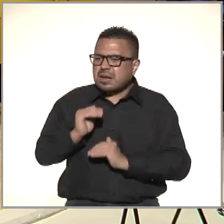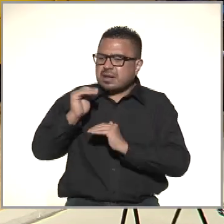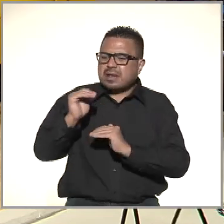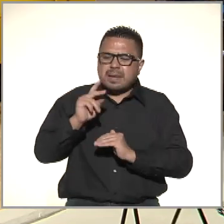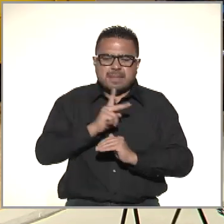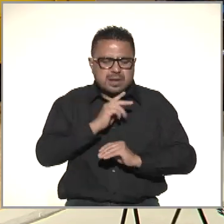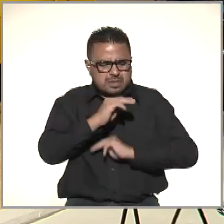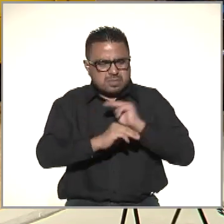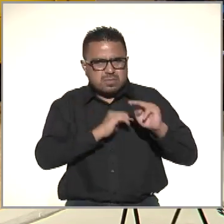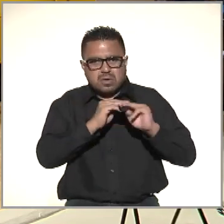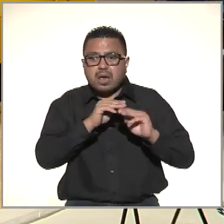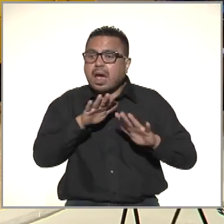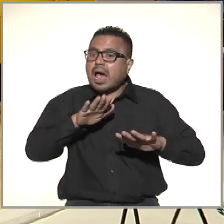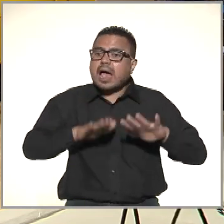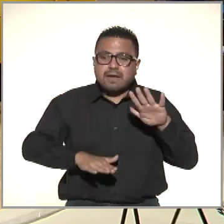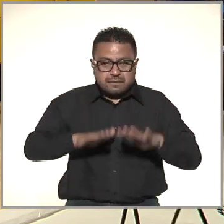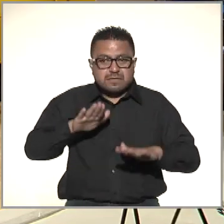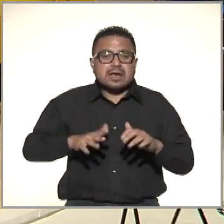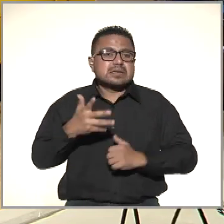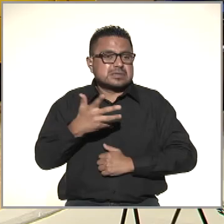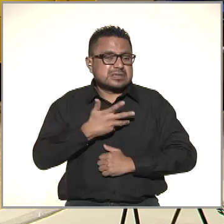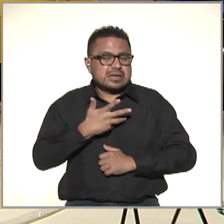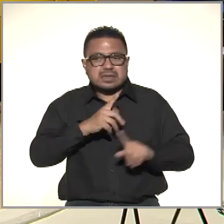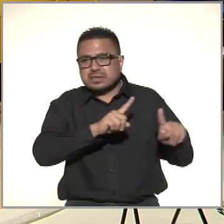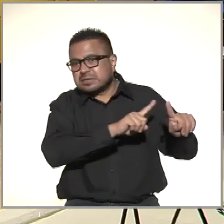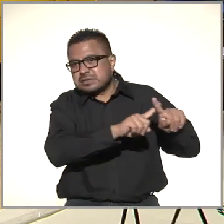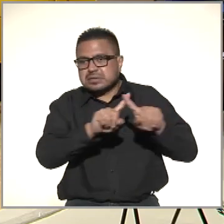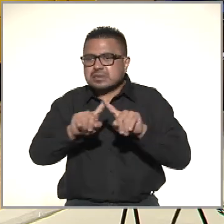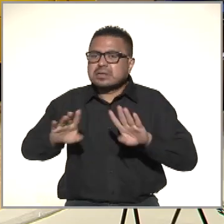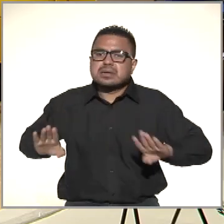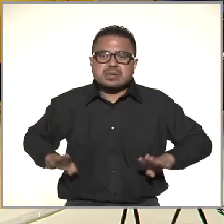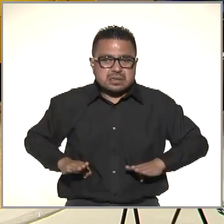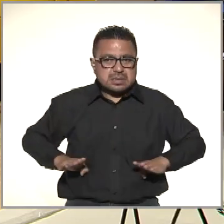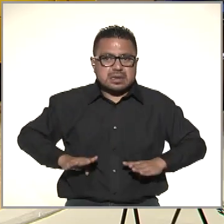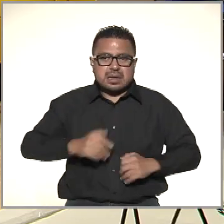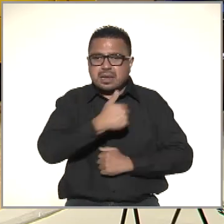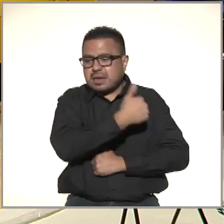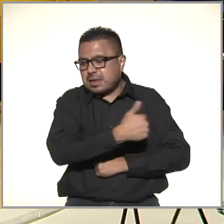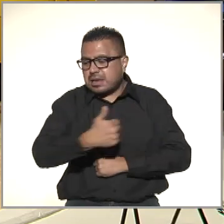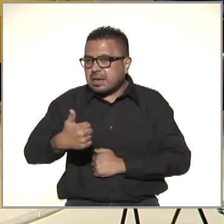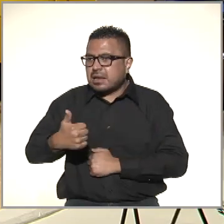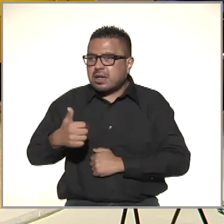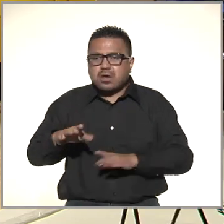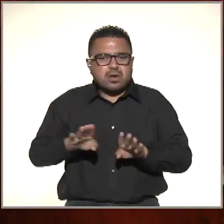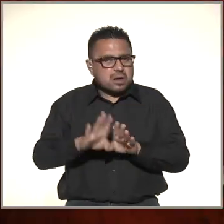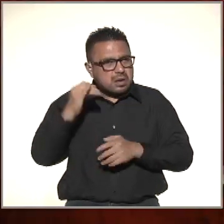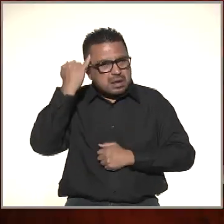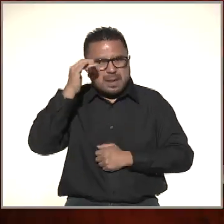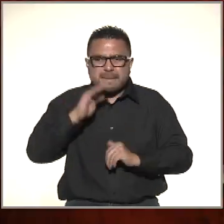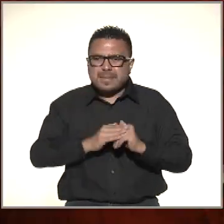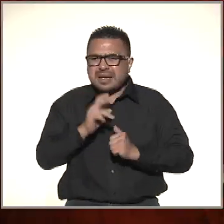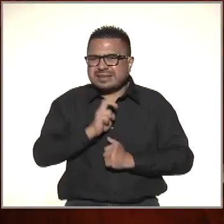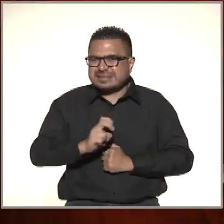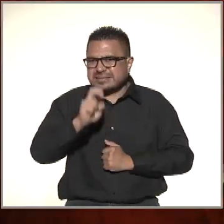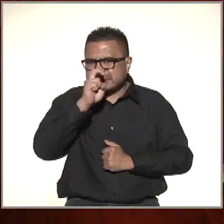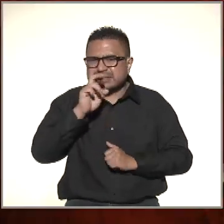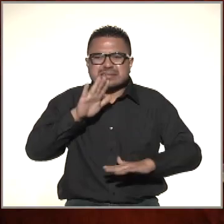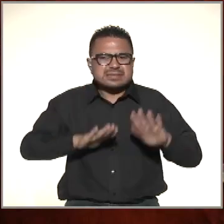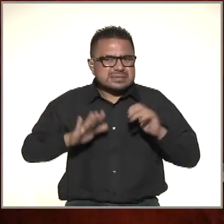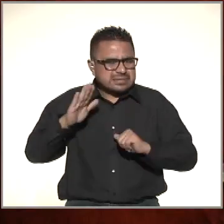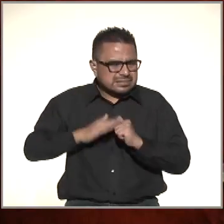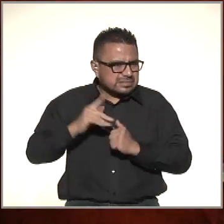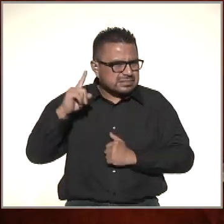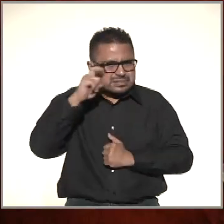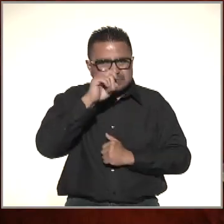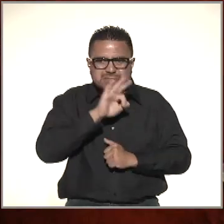mi mundo. Entonces, a veces tenemos versiones de nuestra identidad muy estereotipadas y muy rígidas y nos cuesta mucho trabajo